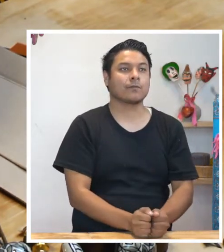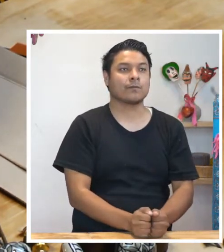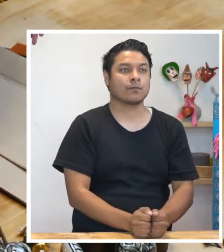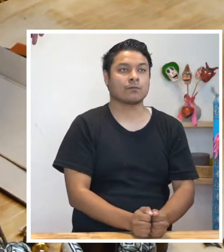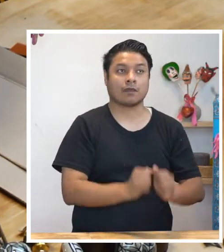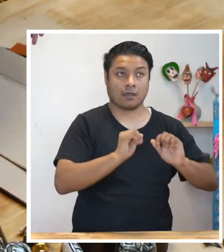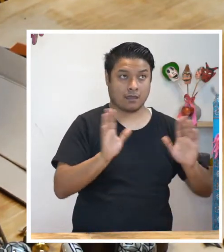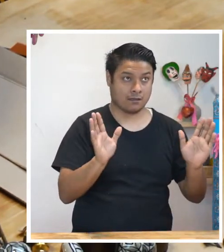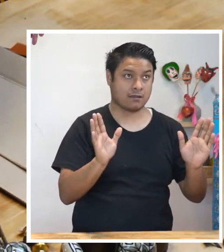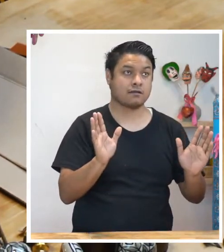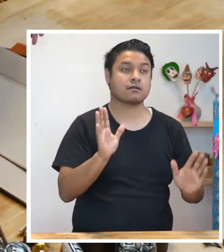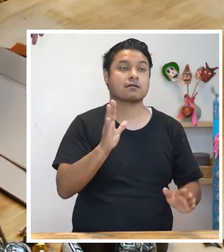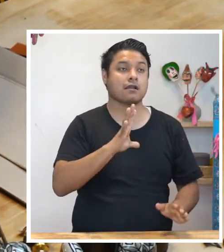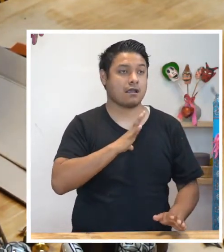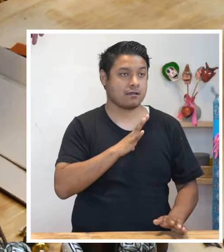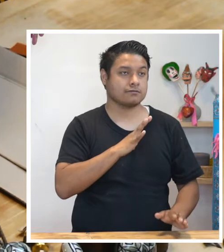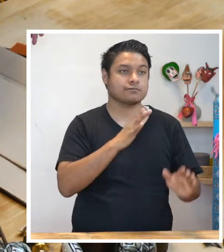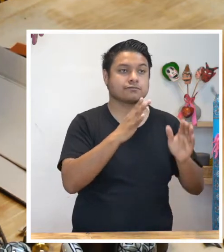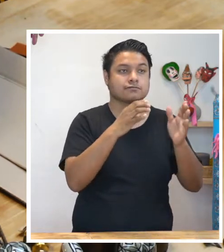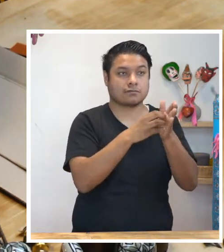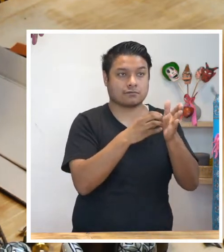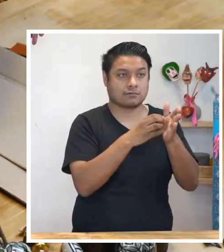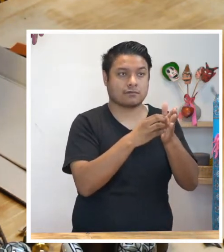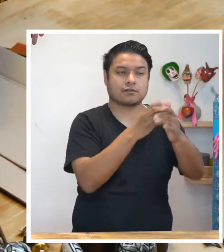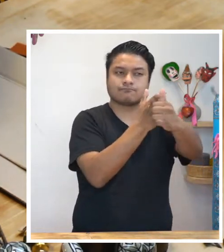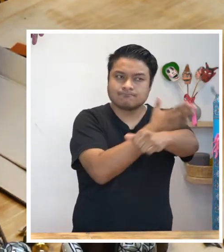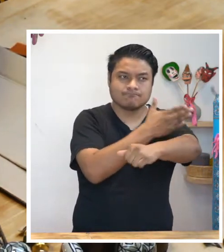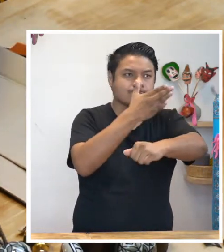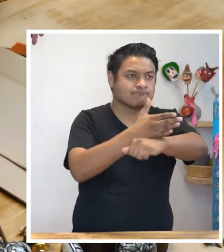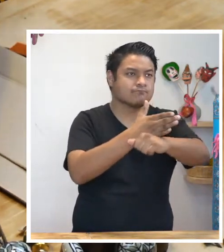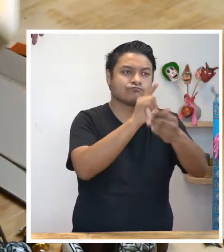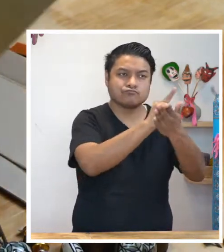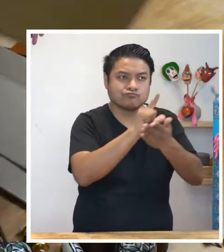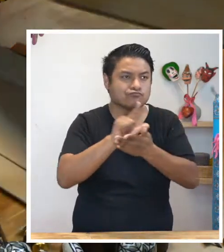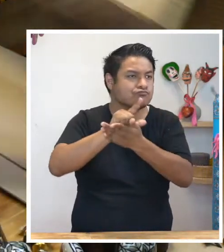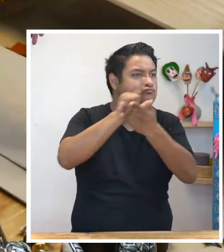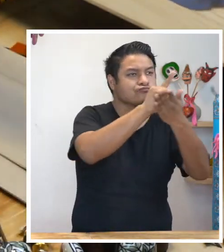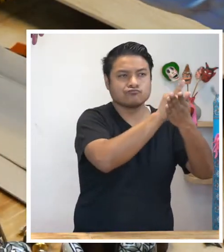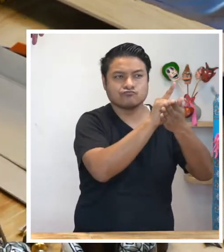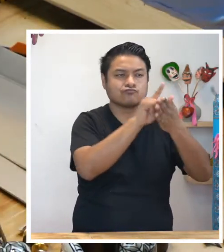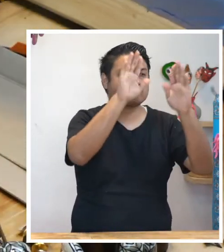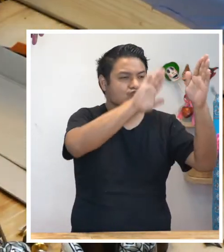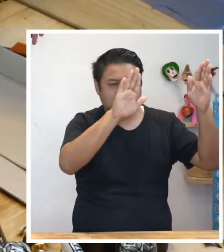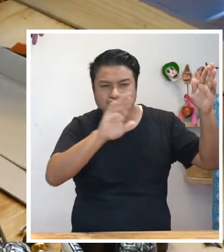primero todas las áreas en las que vamos a trabajar.